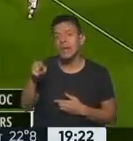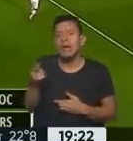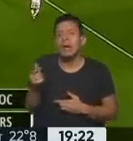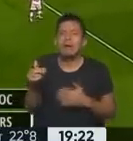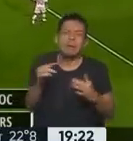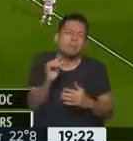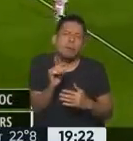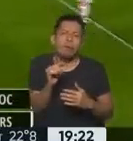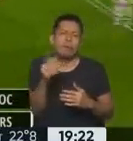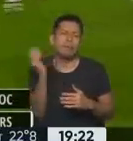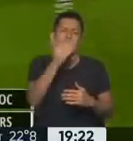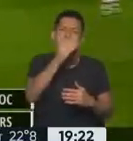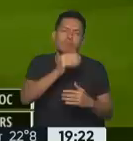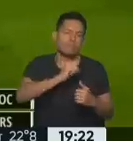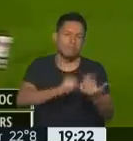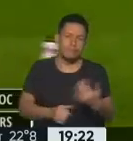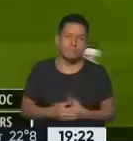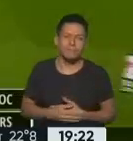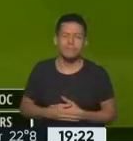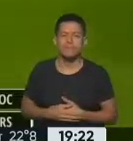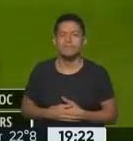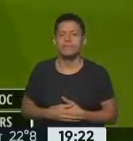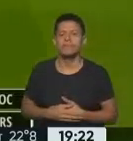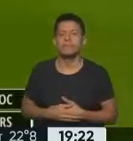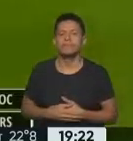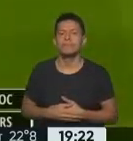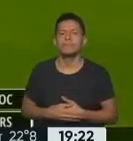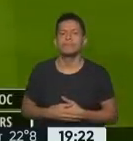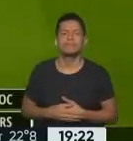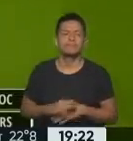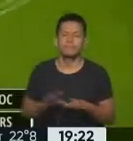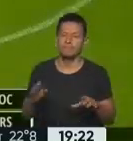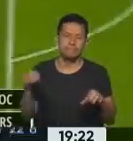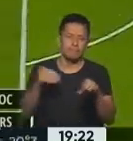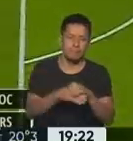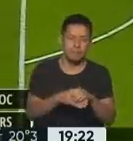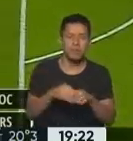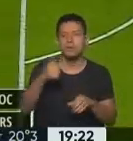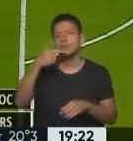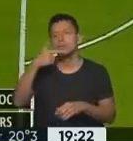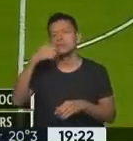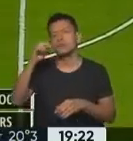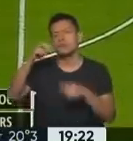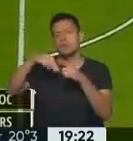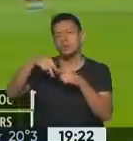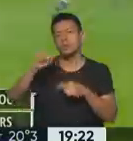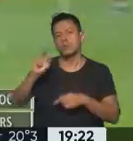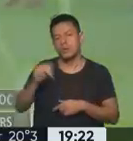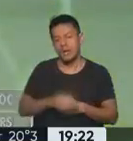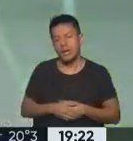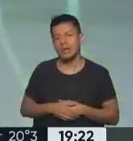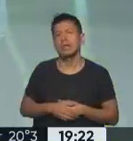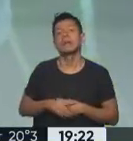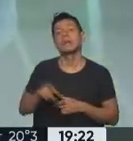lo terminó goleando allí Leandro Fernández, rubricando la historia definitiva después de los goles de Soñora, ese golazo de tiro libre, y el